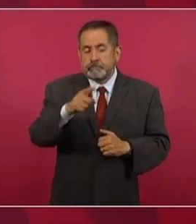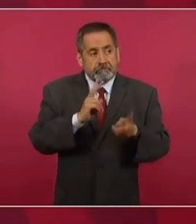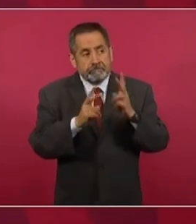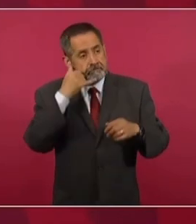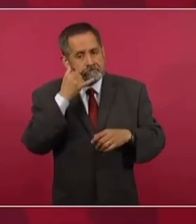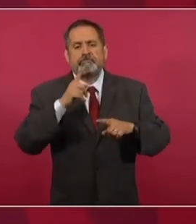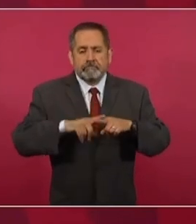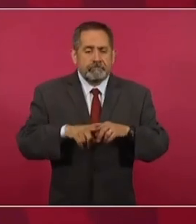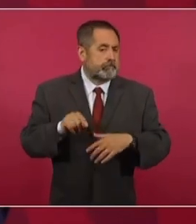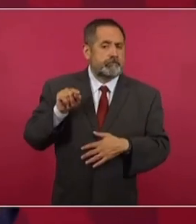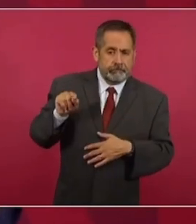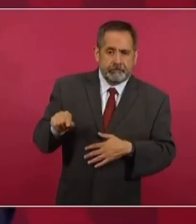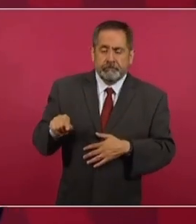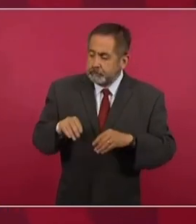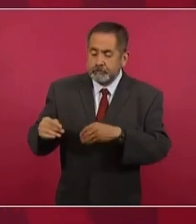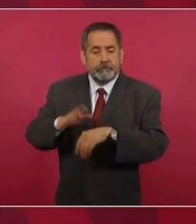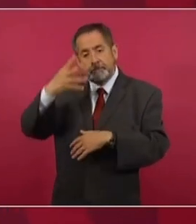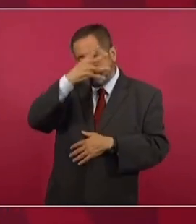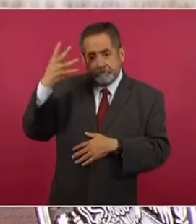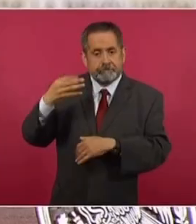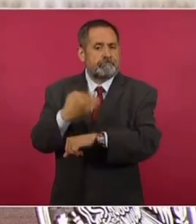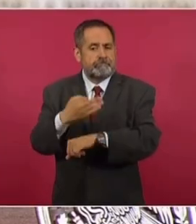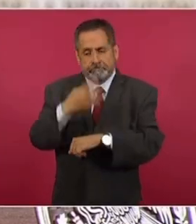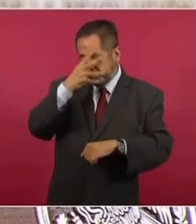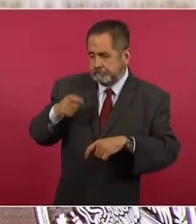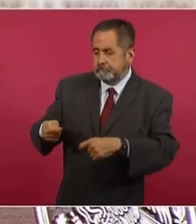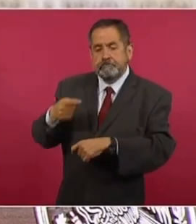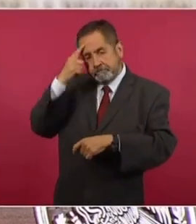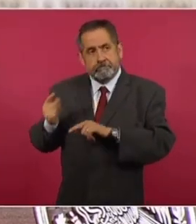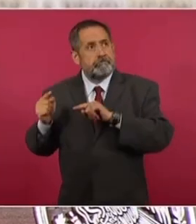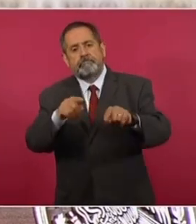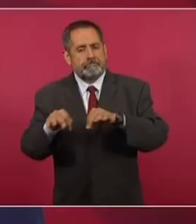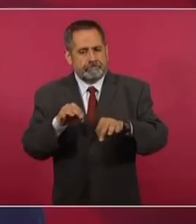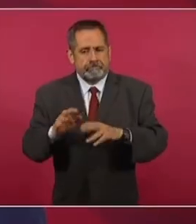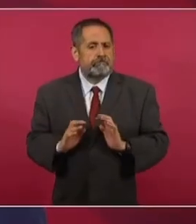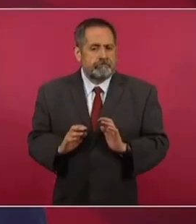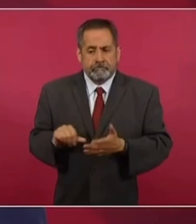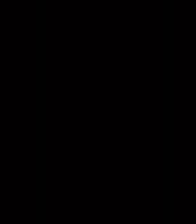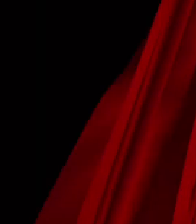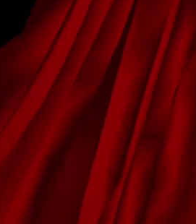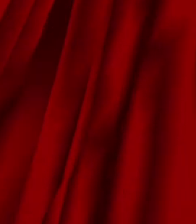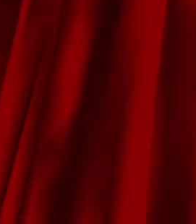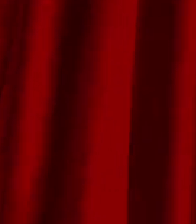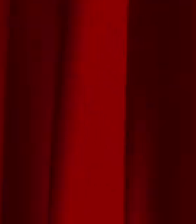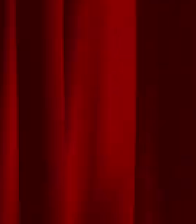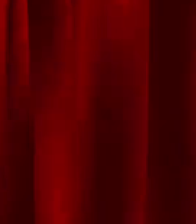incrementen las visas temporales de trabajo para Centroamérica.